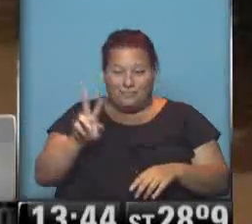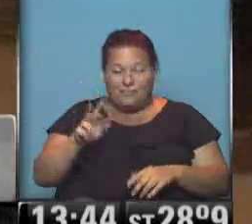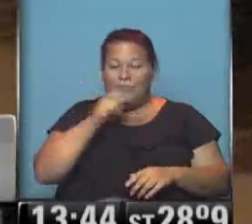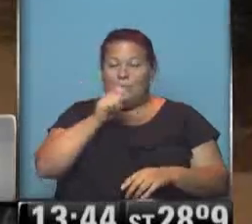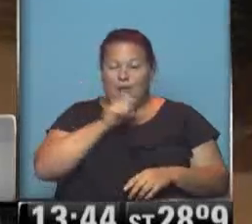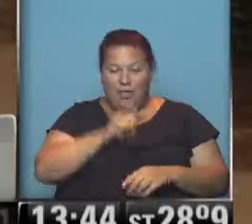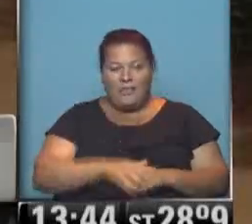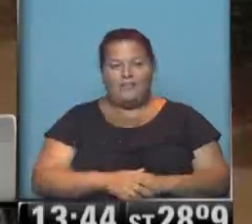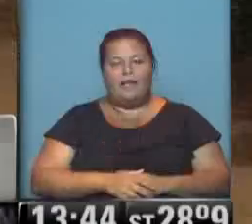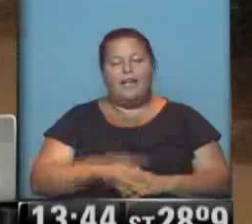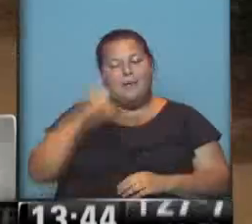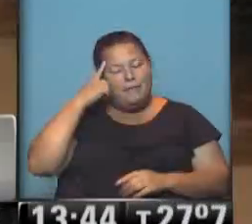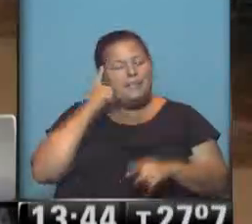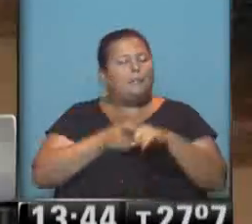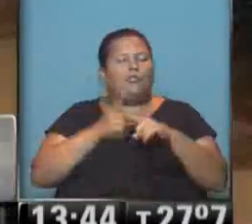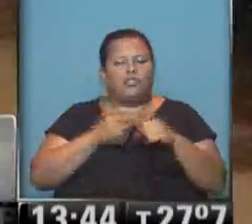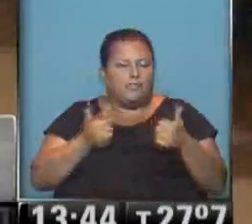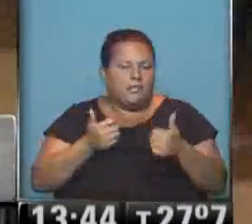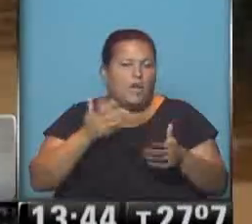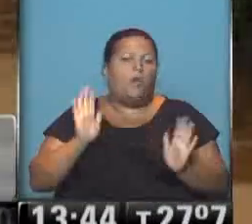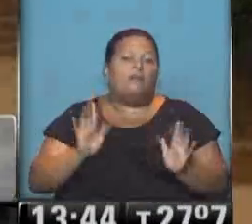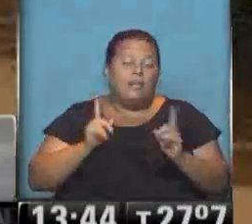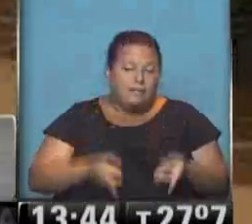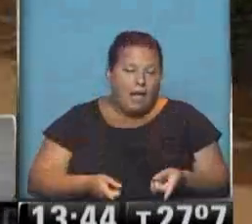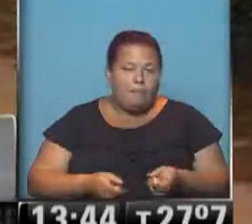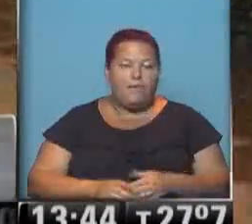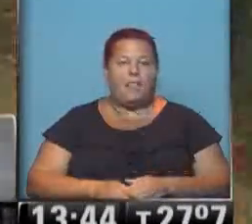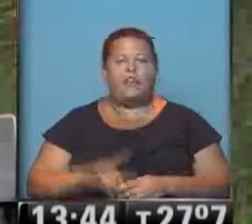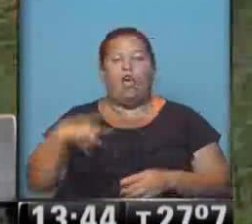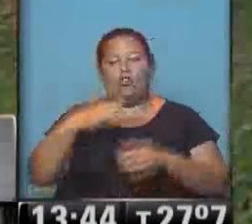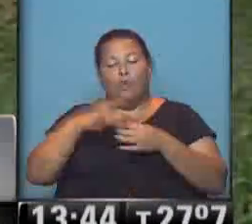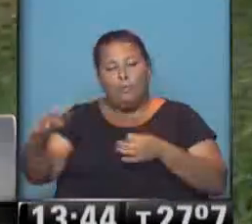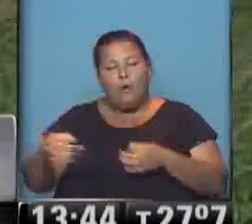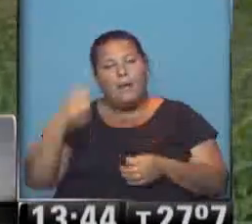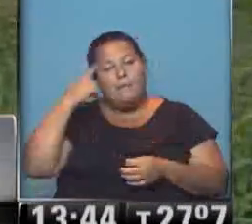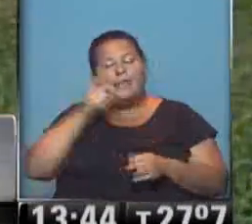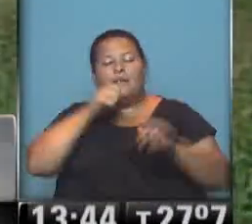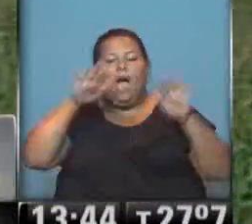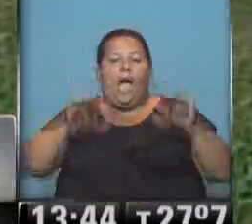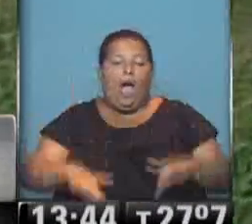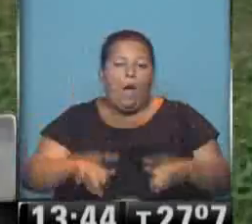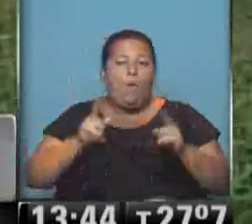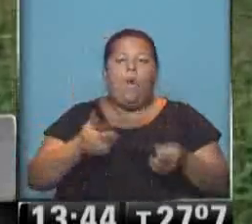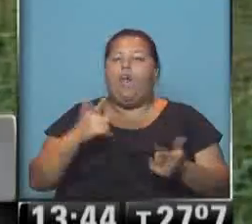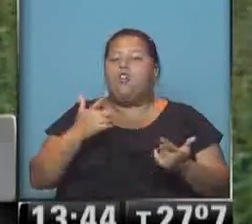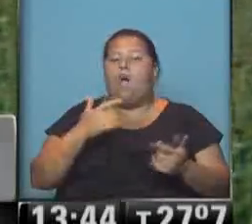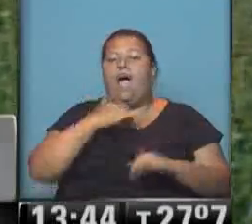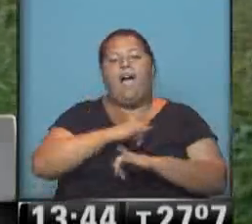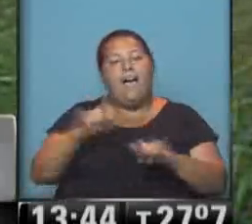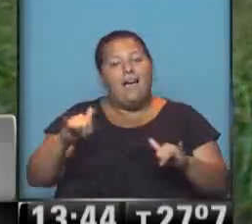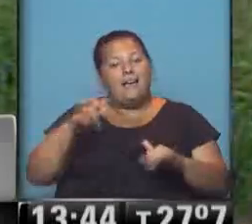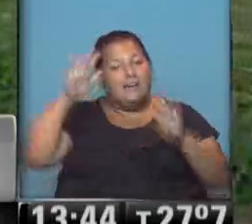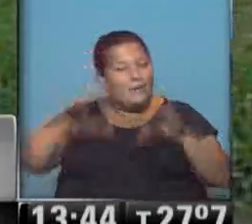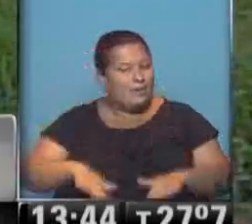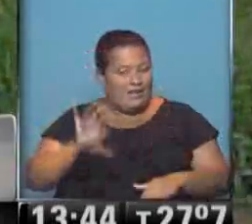nota con una esperanza inquebrantable también en idiazábal de que el agua baje a pesar de que no hay pronósticos de